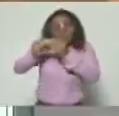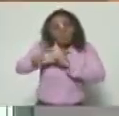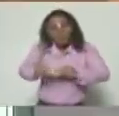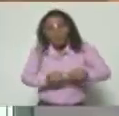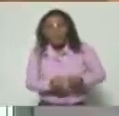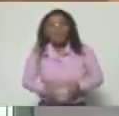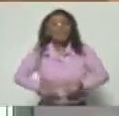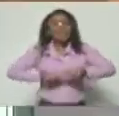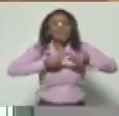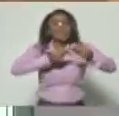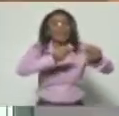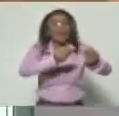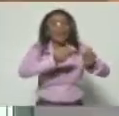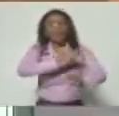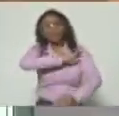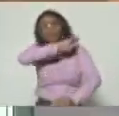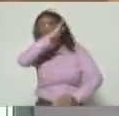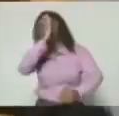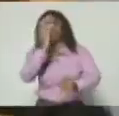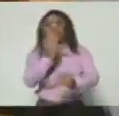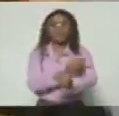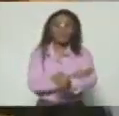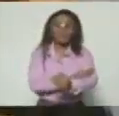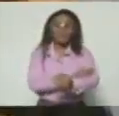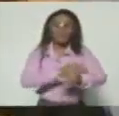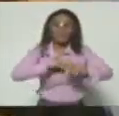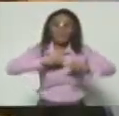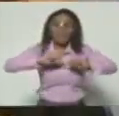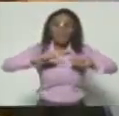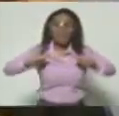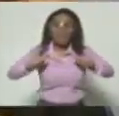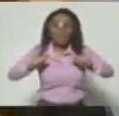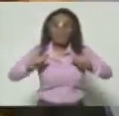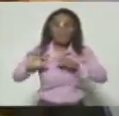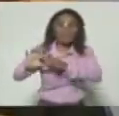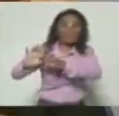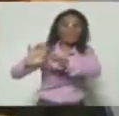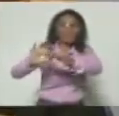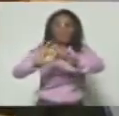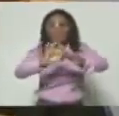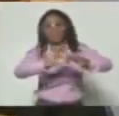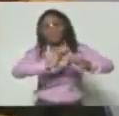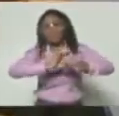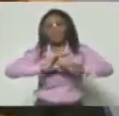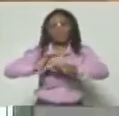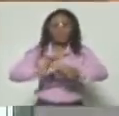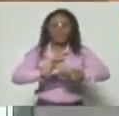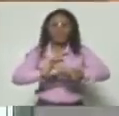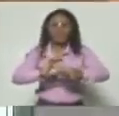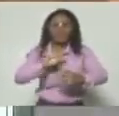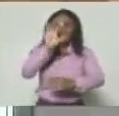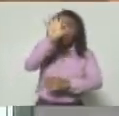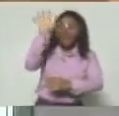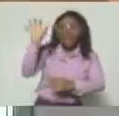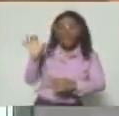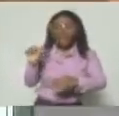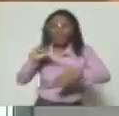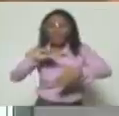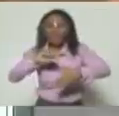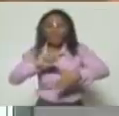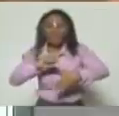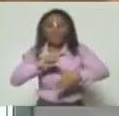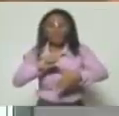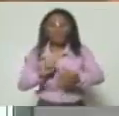darle fuerza al continente con la unión de naciones suramericanas,